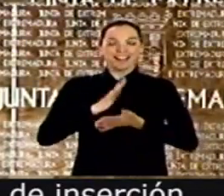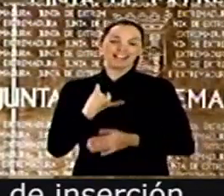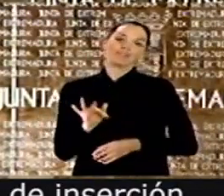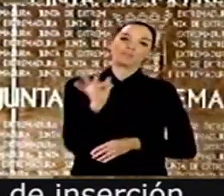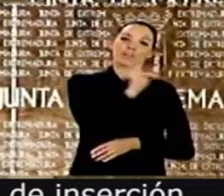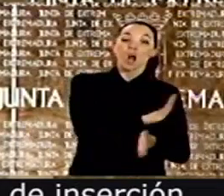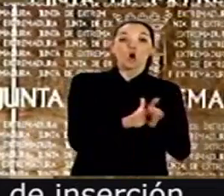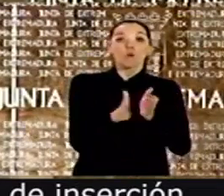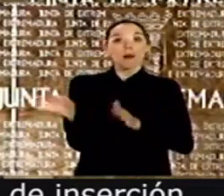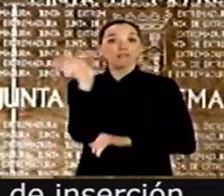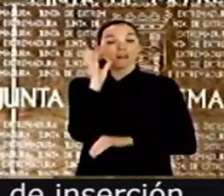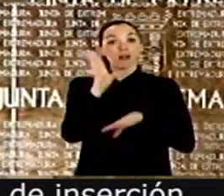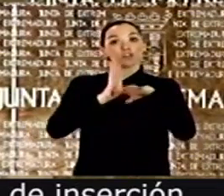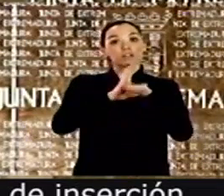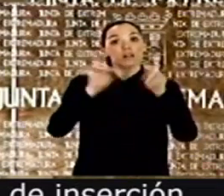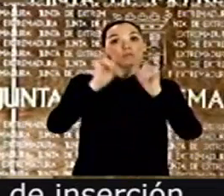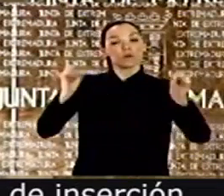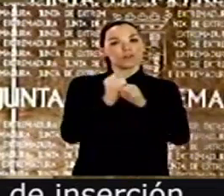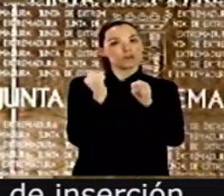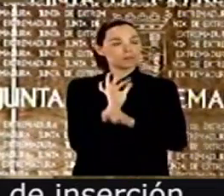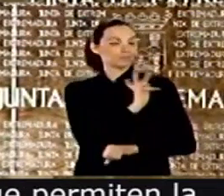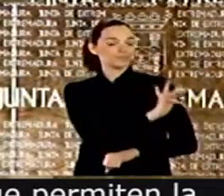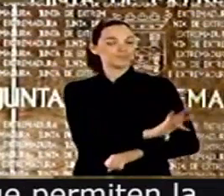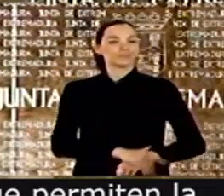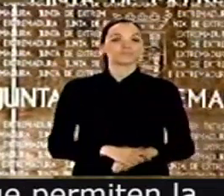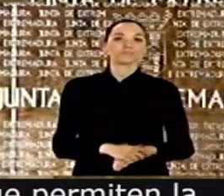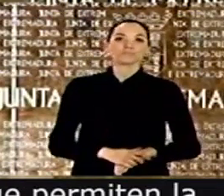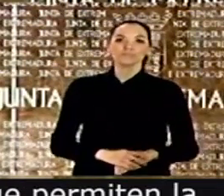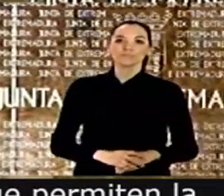mi compañera, la consejera de Educación y Empleo.